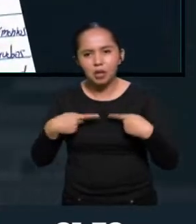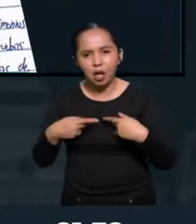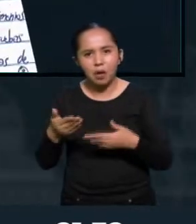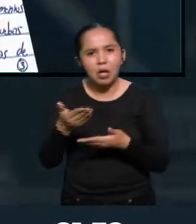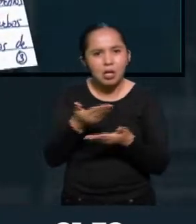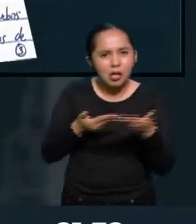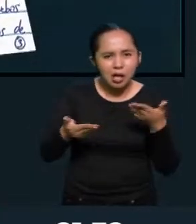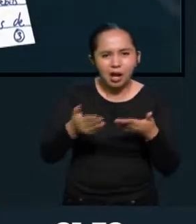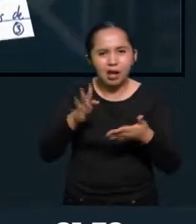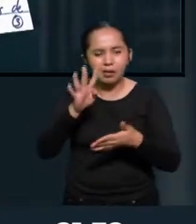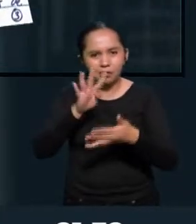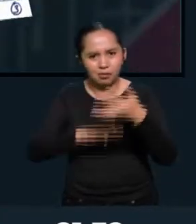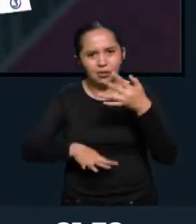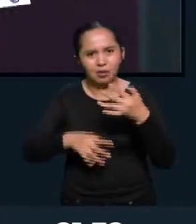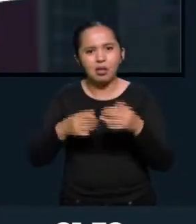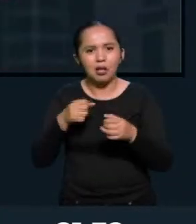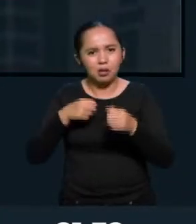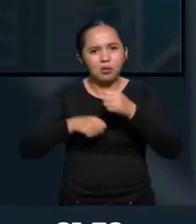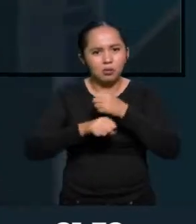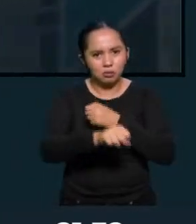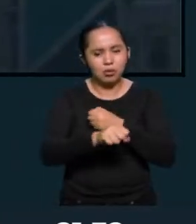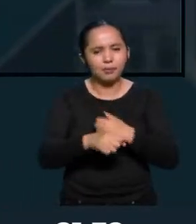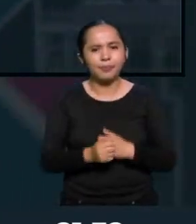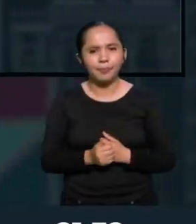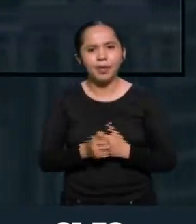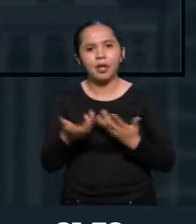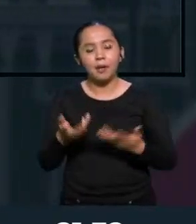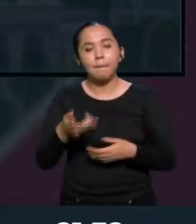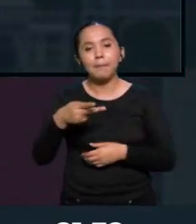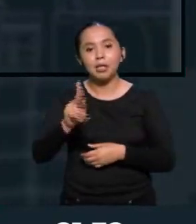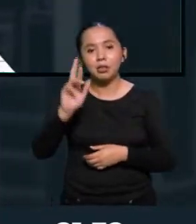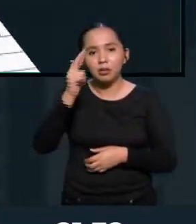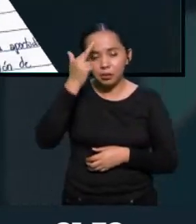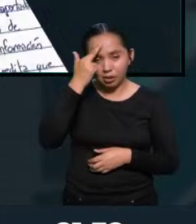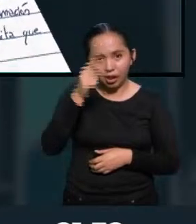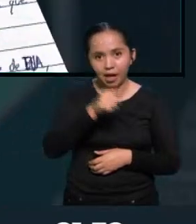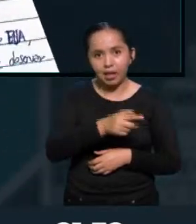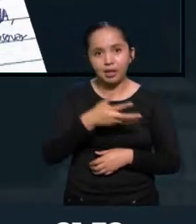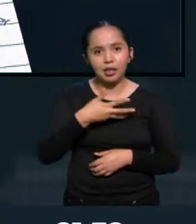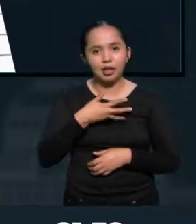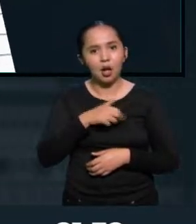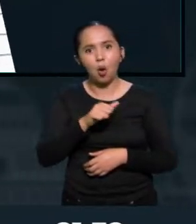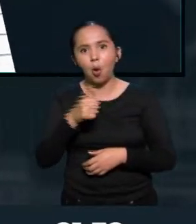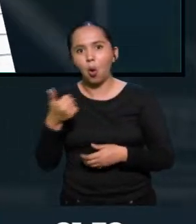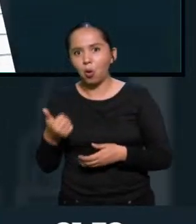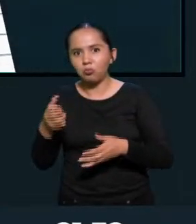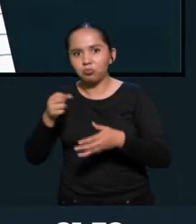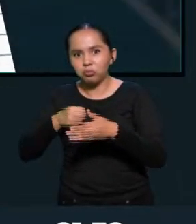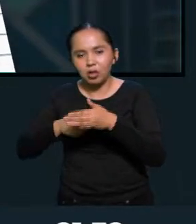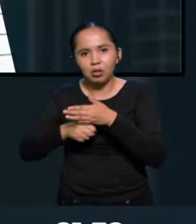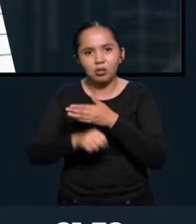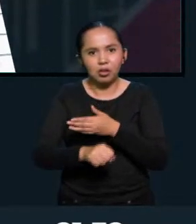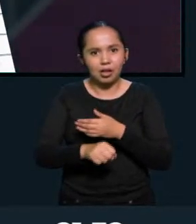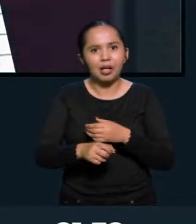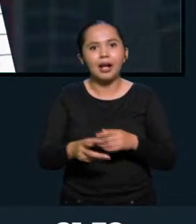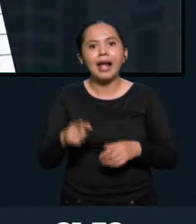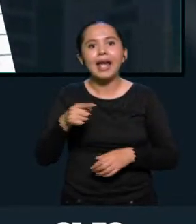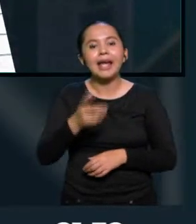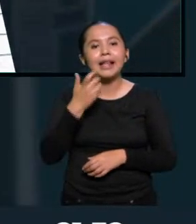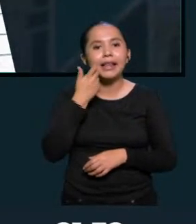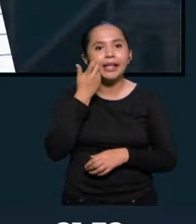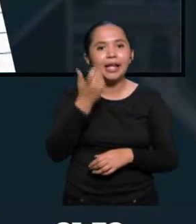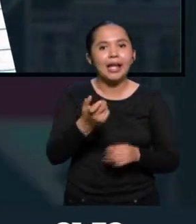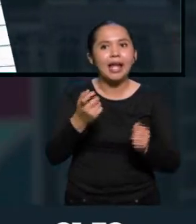él. Pero que curiosamente, cuando recordemos que él aparte tiene otra causa penal, en donde él quiso contratar a